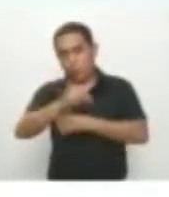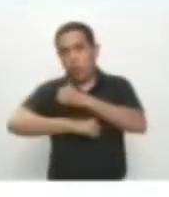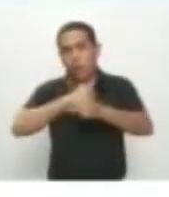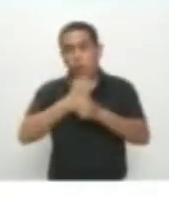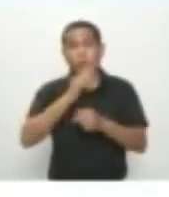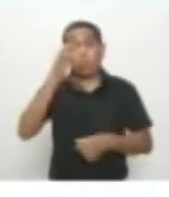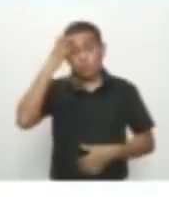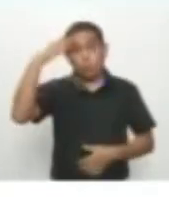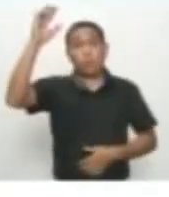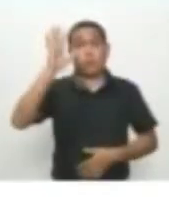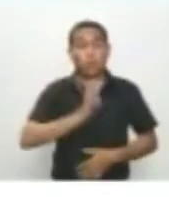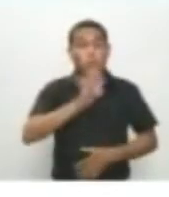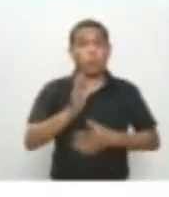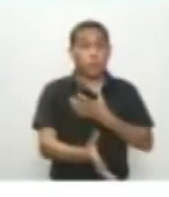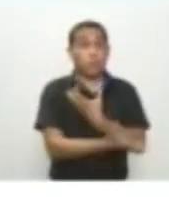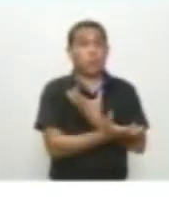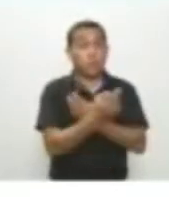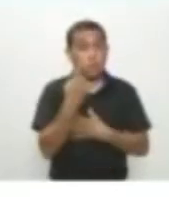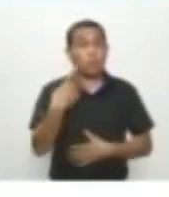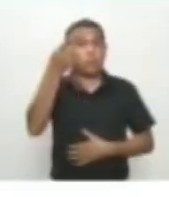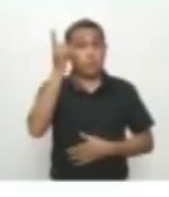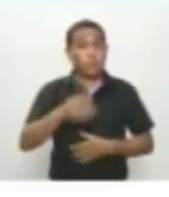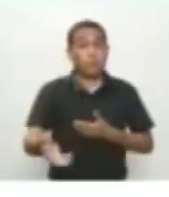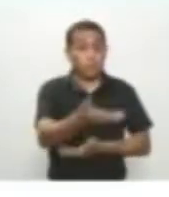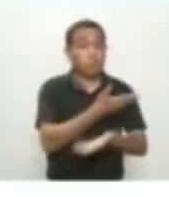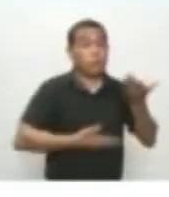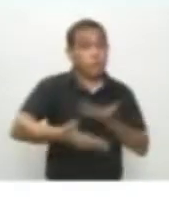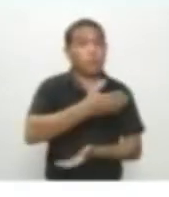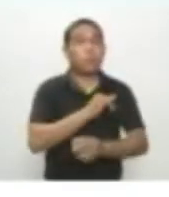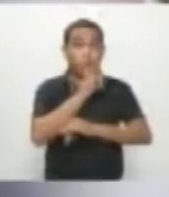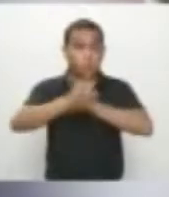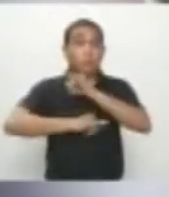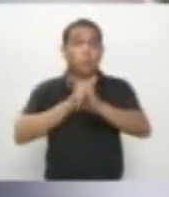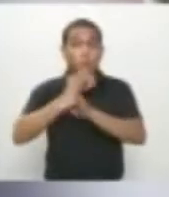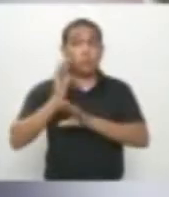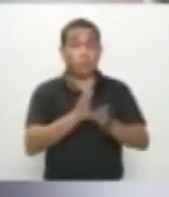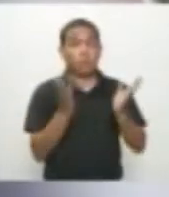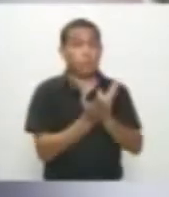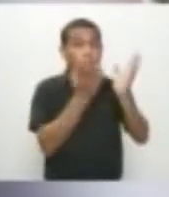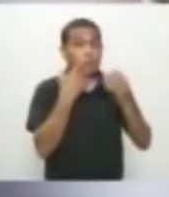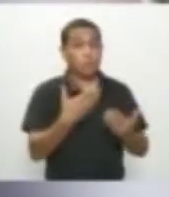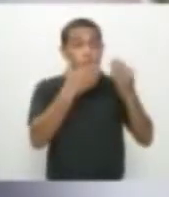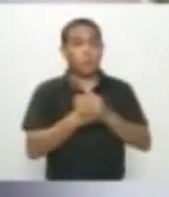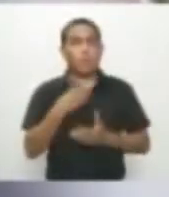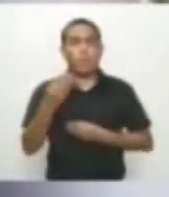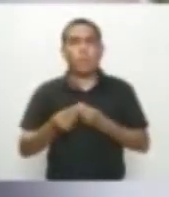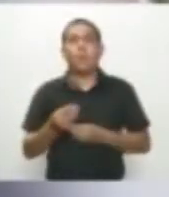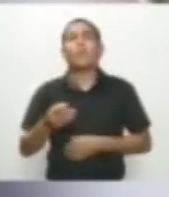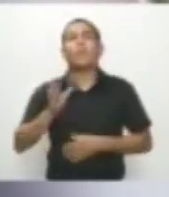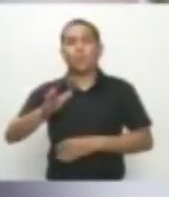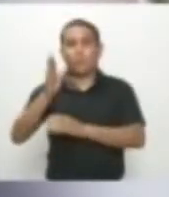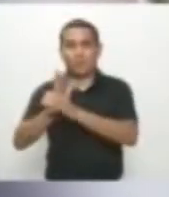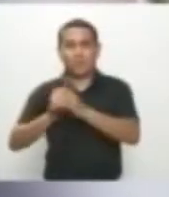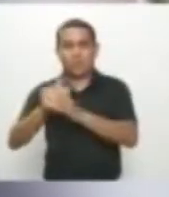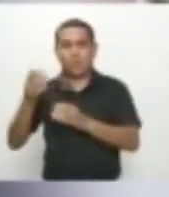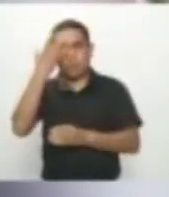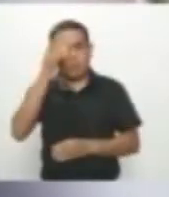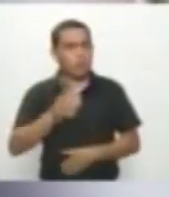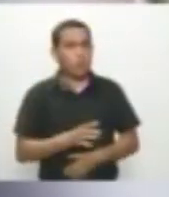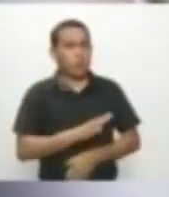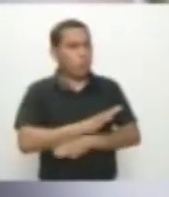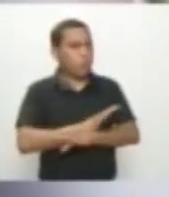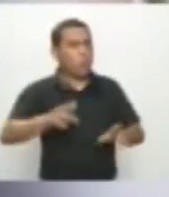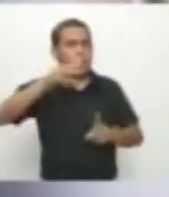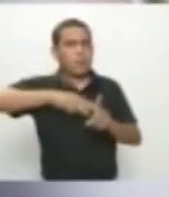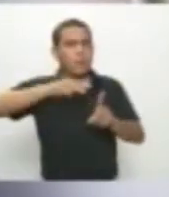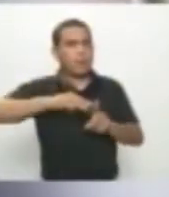ciencias políticas y relaciones internacionales como alcalde interino, se da tras la notificación de la Procuraduría de la suspensión por